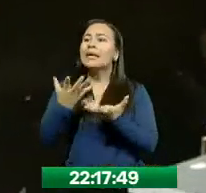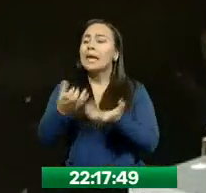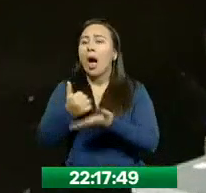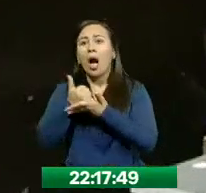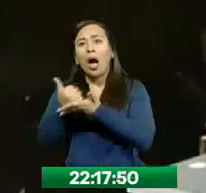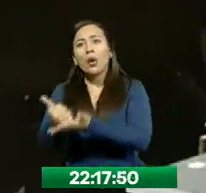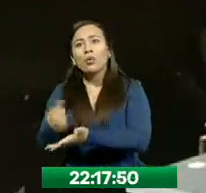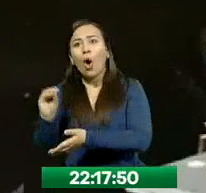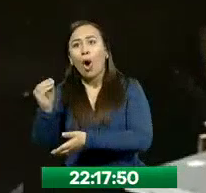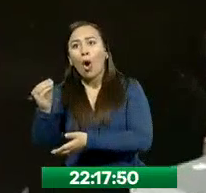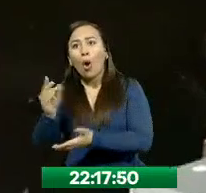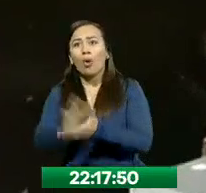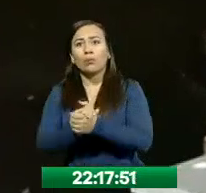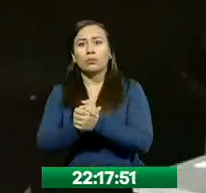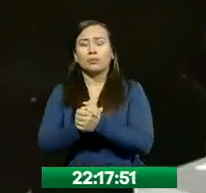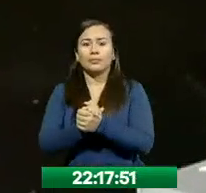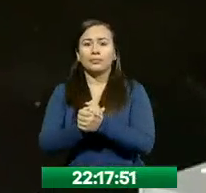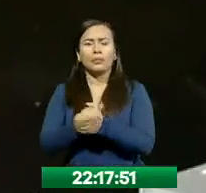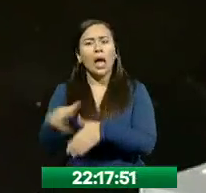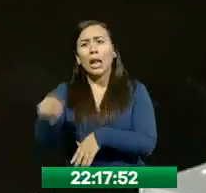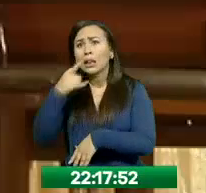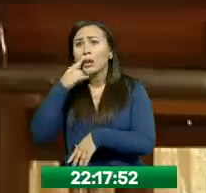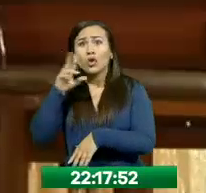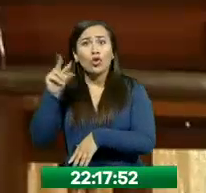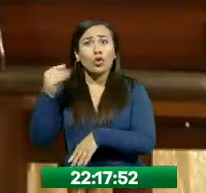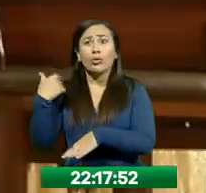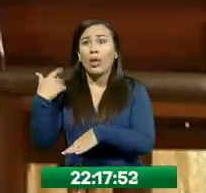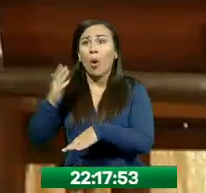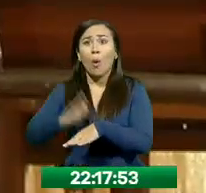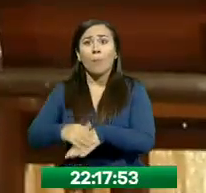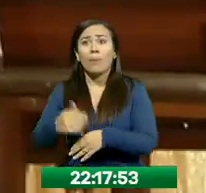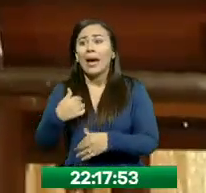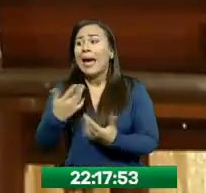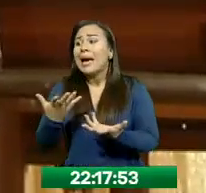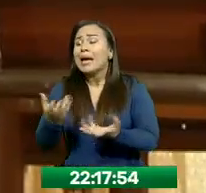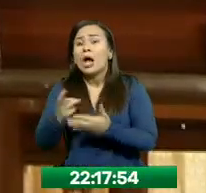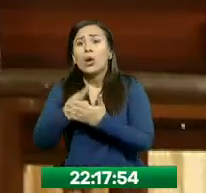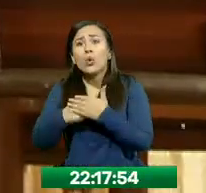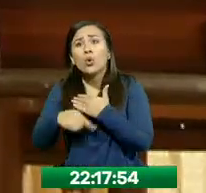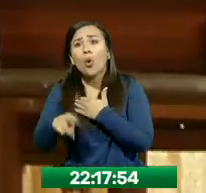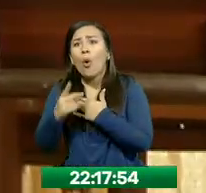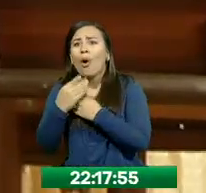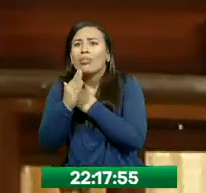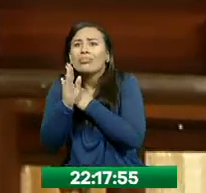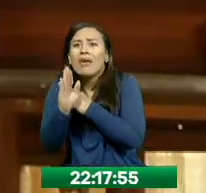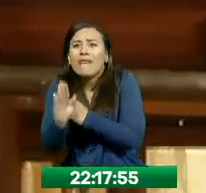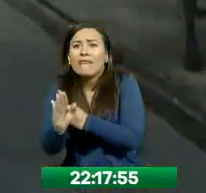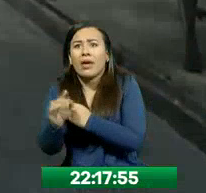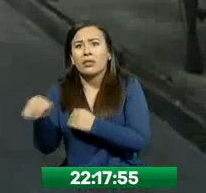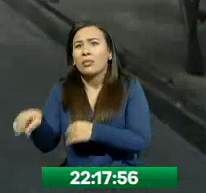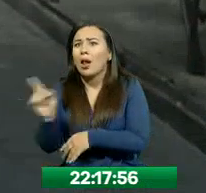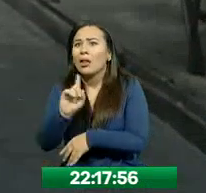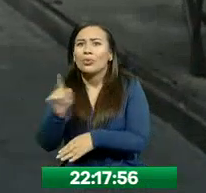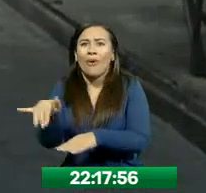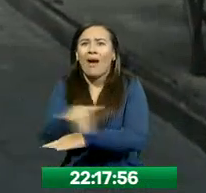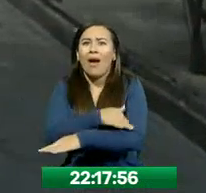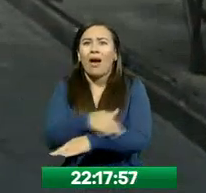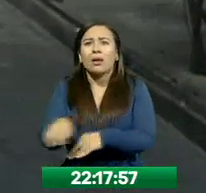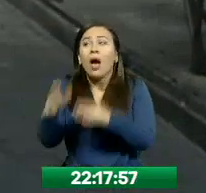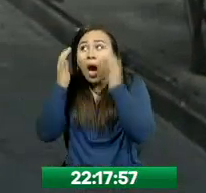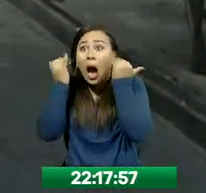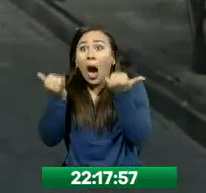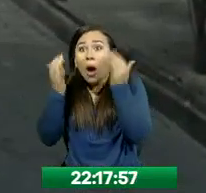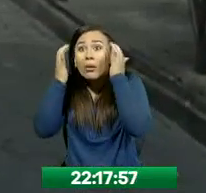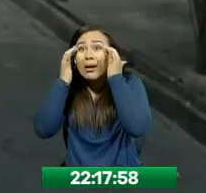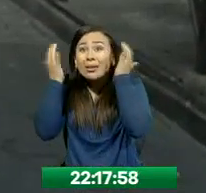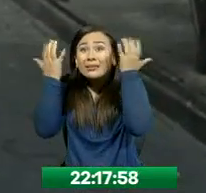mi sobrino, porque él inocentemente, él hizo porque es un niño humilde, ese niño no anda en la calle, es un niño atuvido, ella